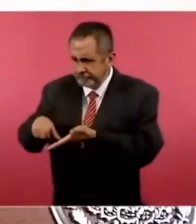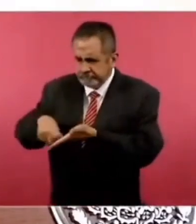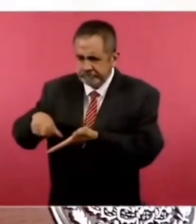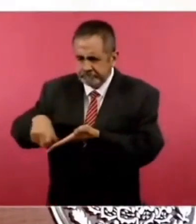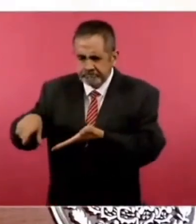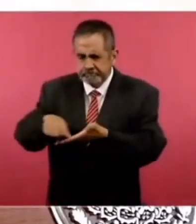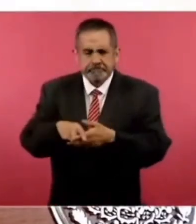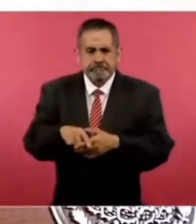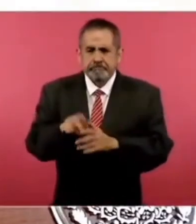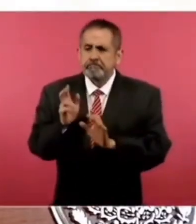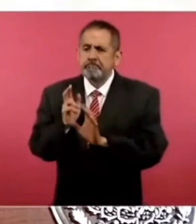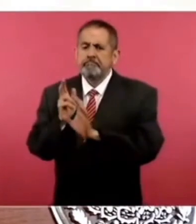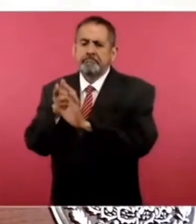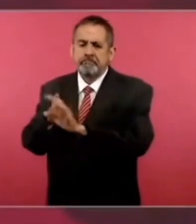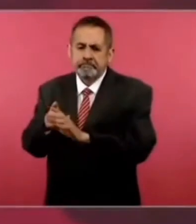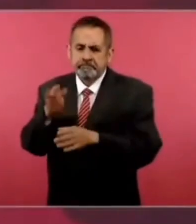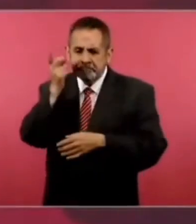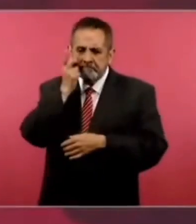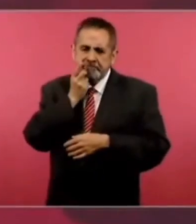se puedan hospedar,